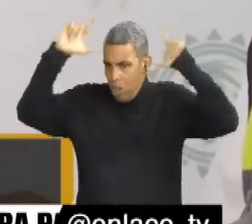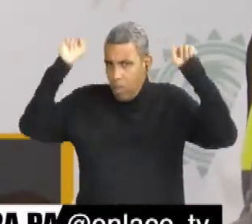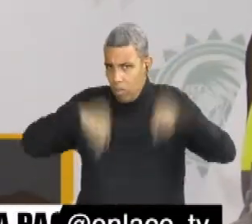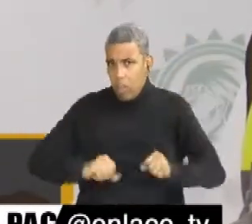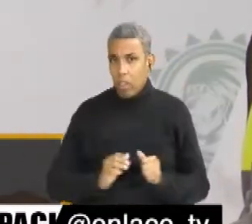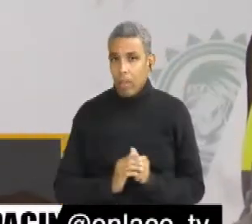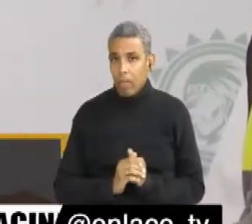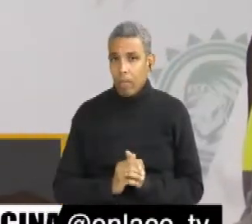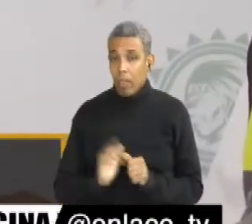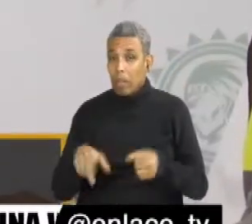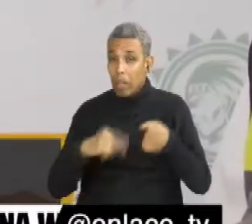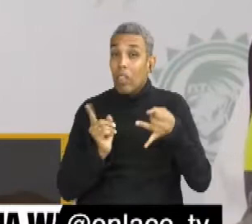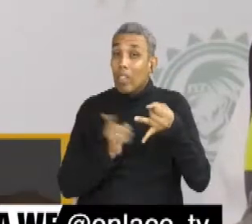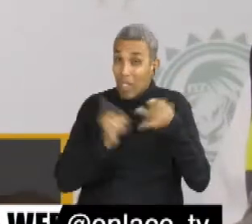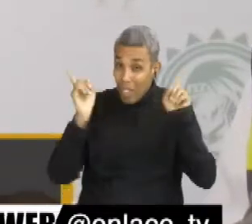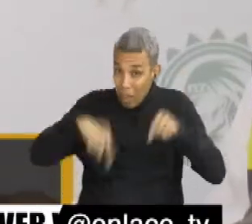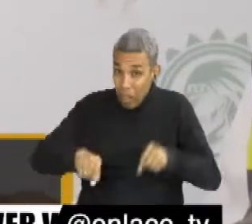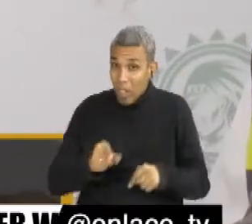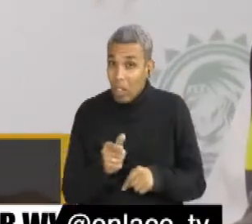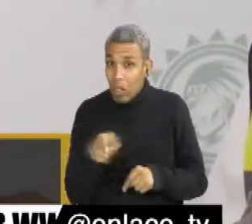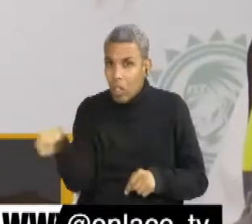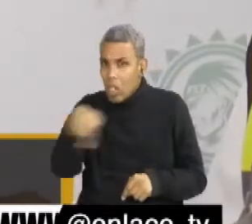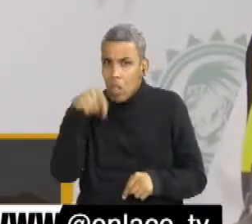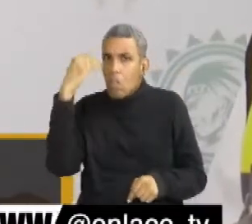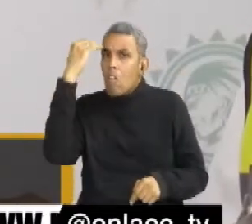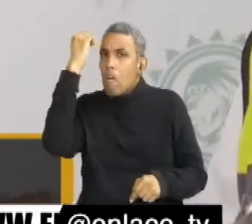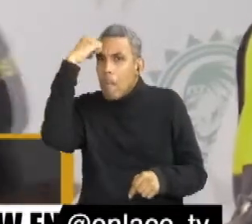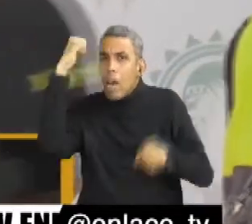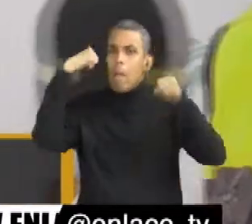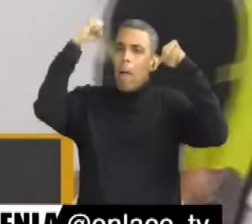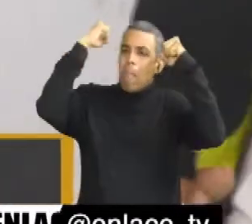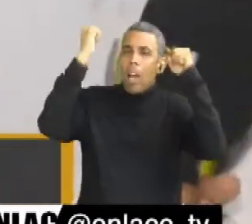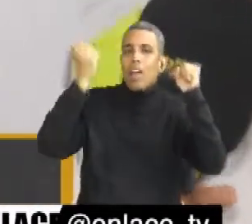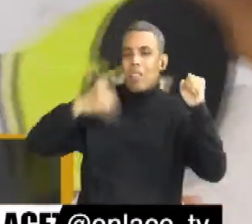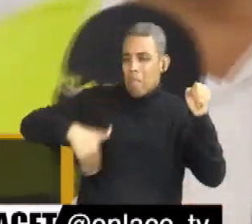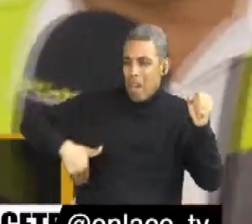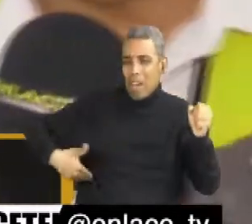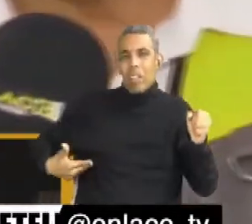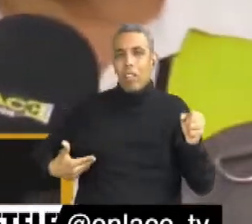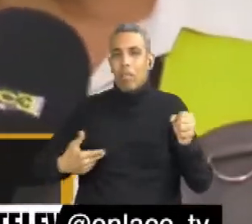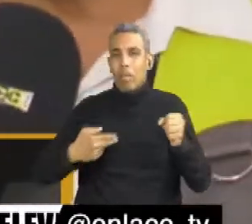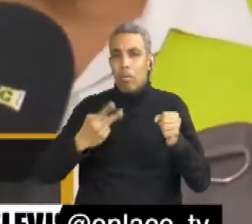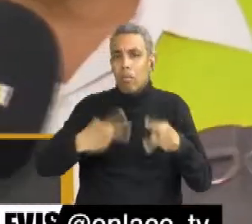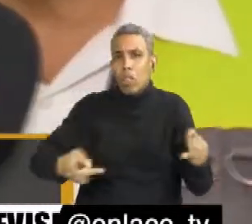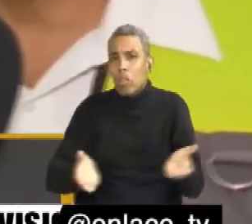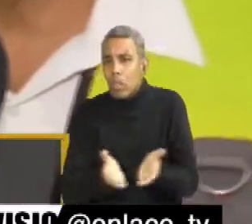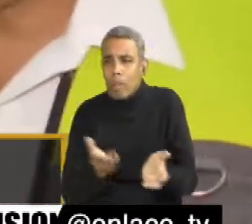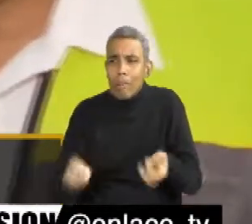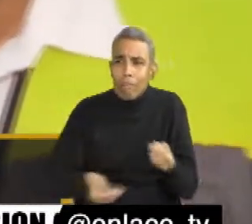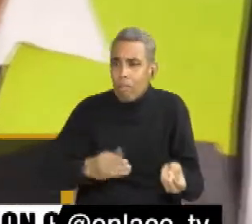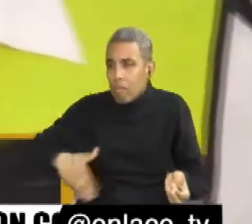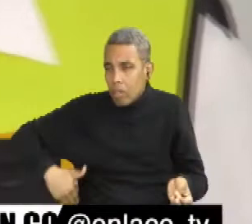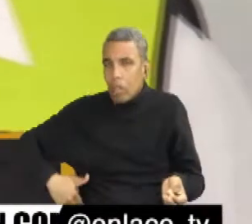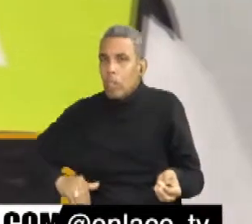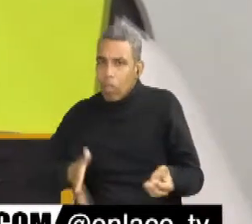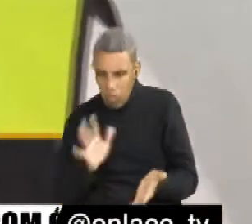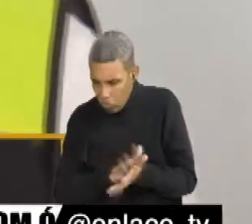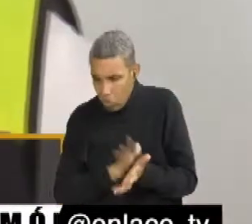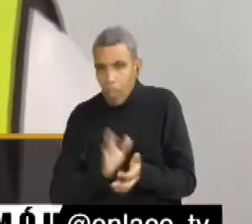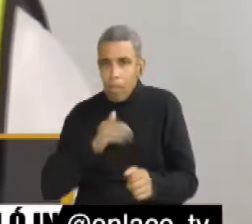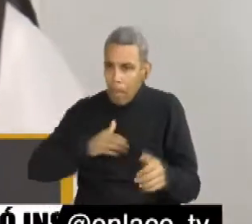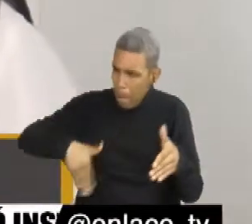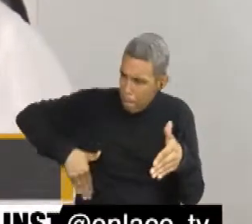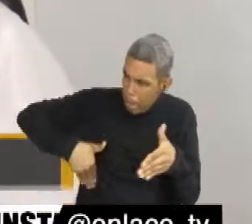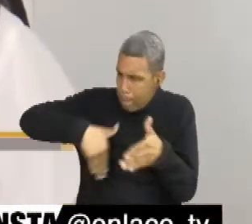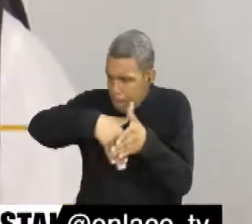tiempo perdido y que los docentes recuperen el tiempo que han dejado de laborar. Posición del gobierno municipal en esta sesión plenaria del Consejo de Barranca Bermeja